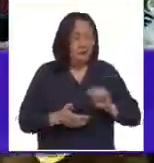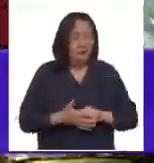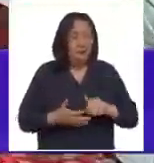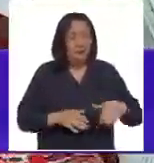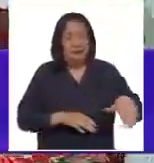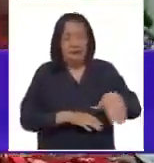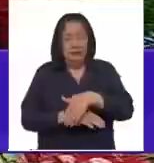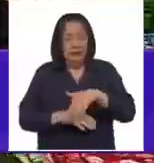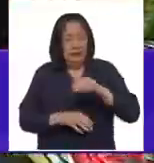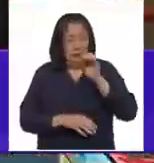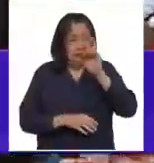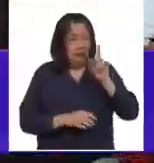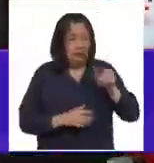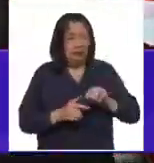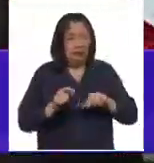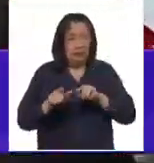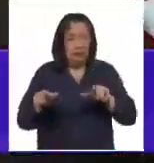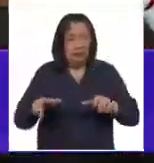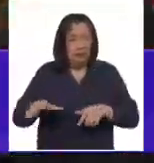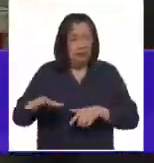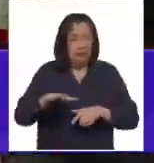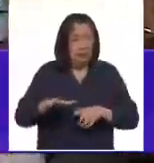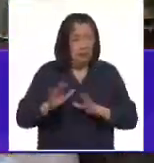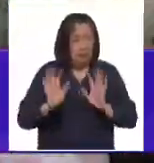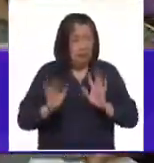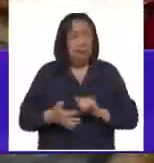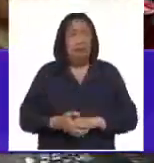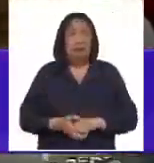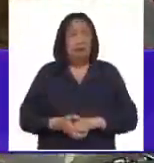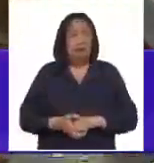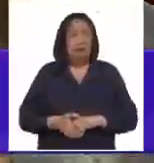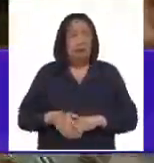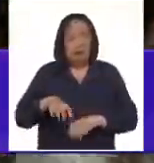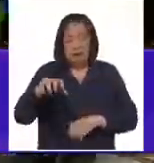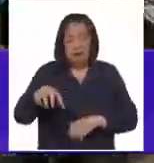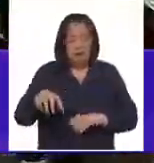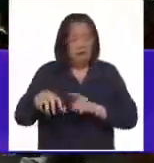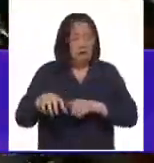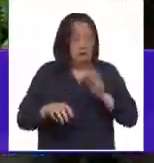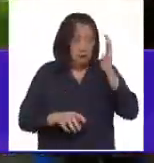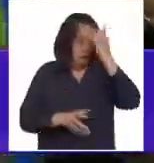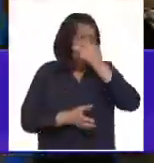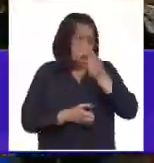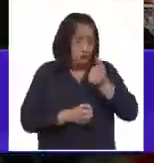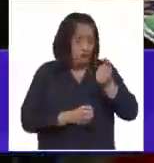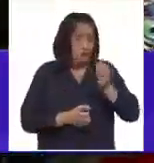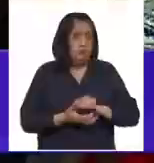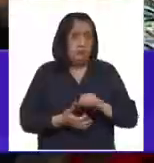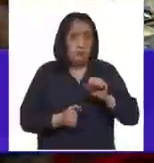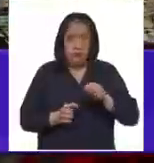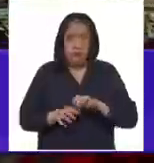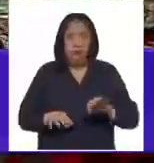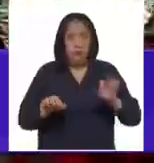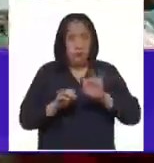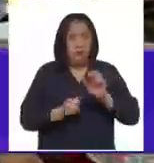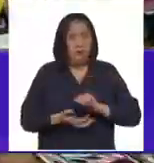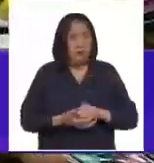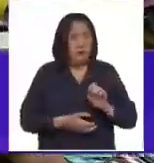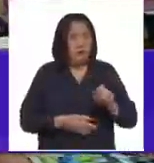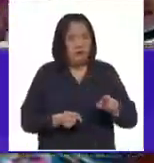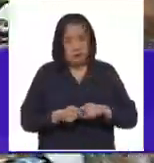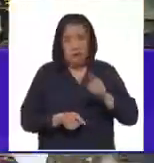avenida Cusco hay un puesto permanente de bomberos. Importante también,